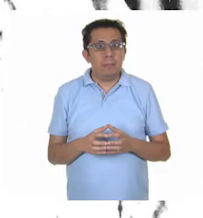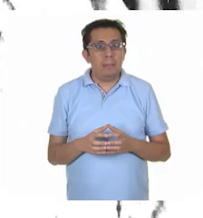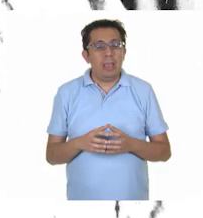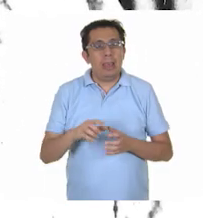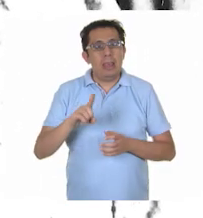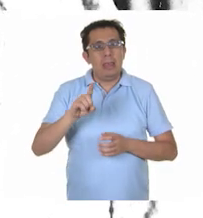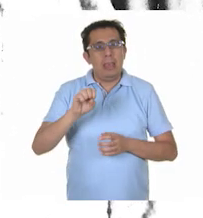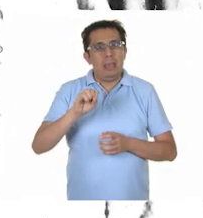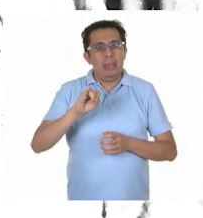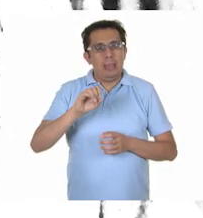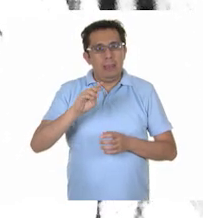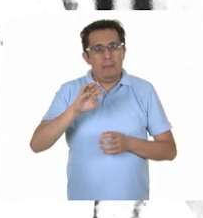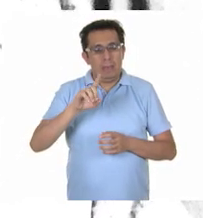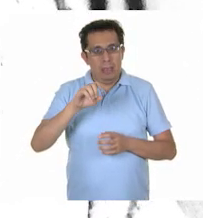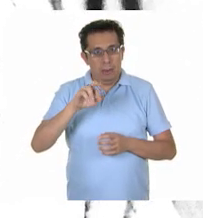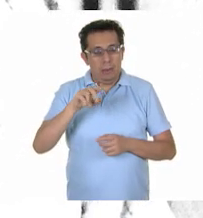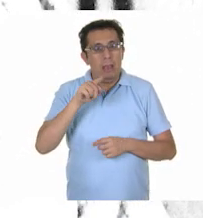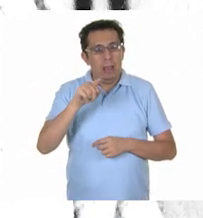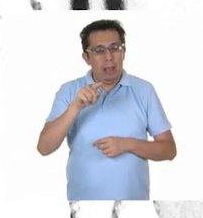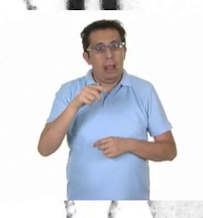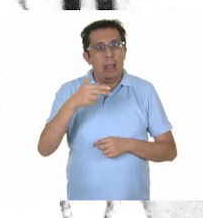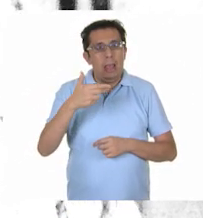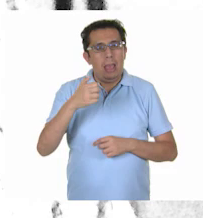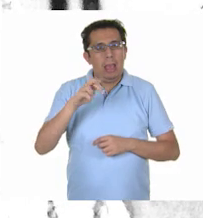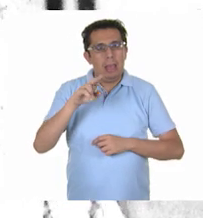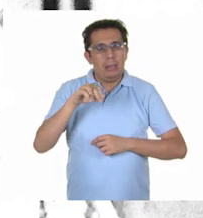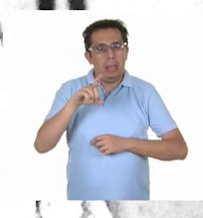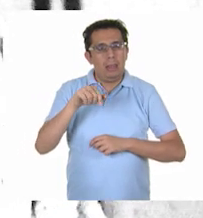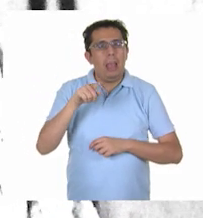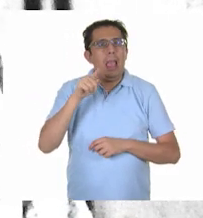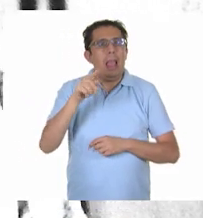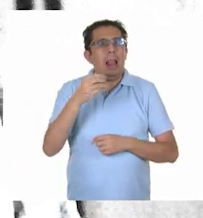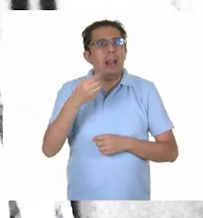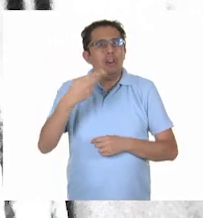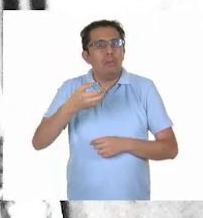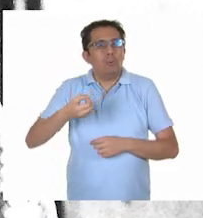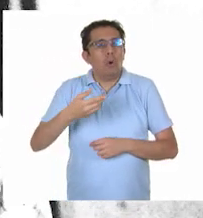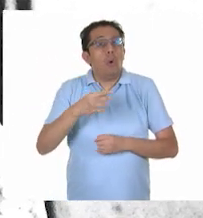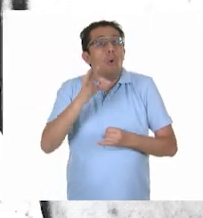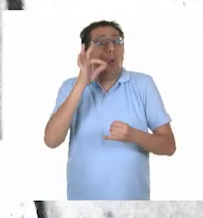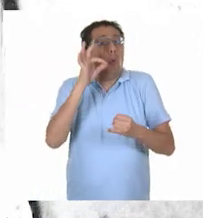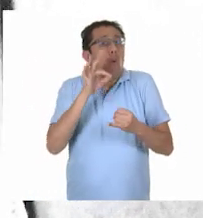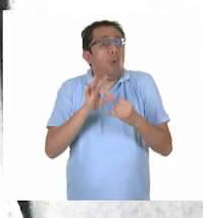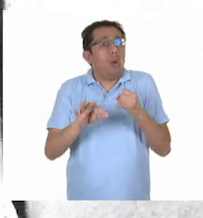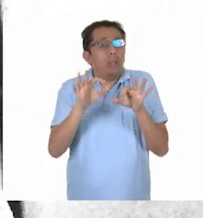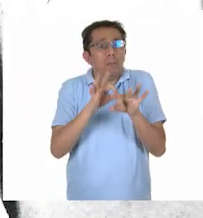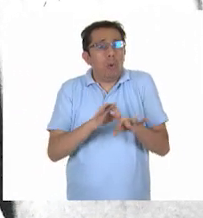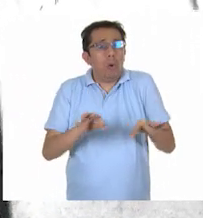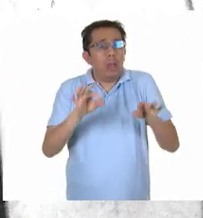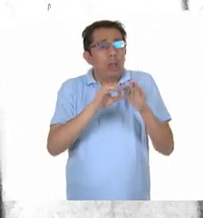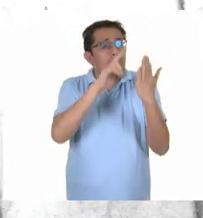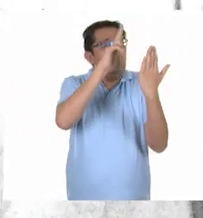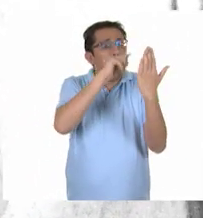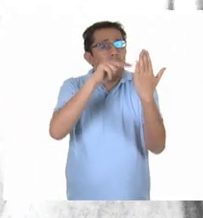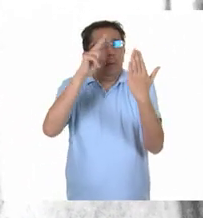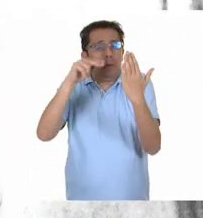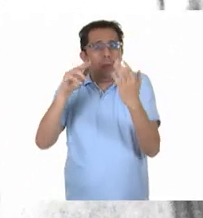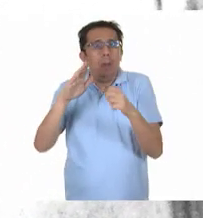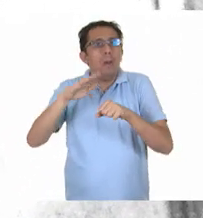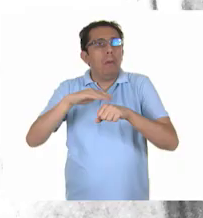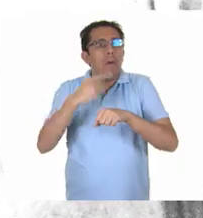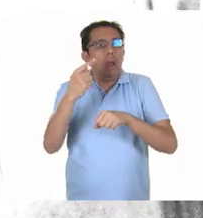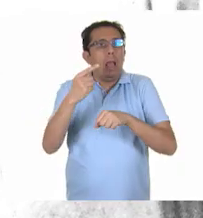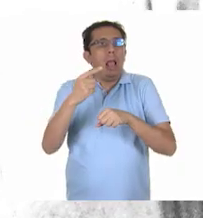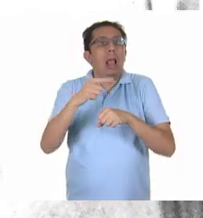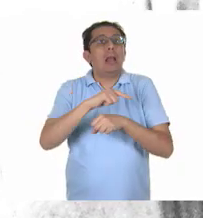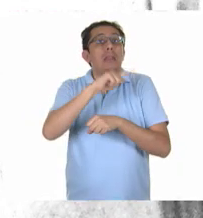Desiderio Hernández Xochitiotzin. Le llamaban el último gran muralista porque desarrolló este arte muchos años después de los